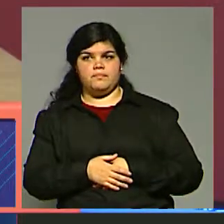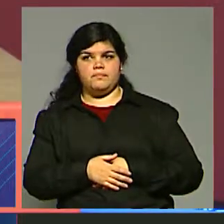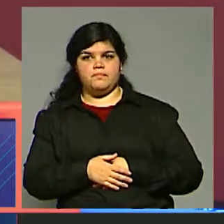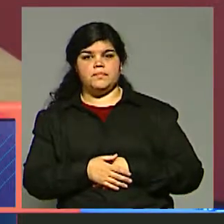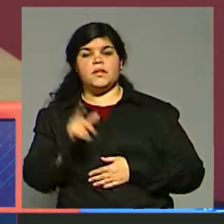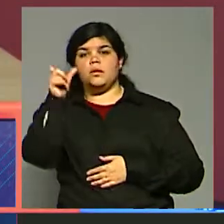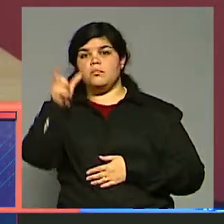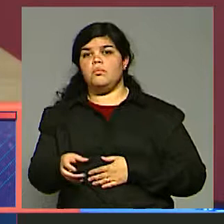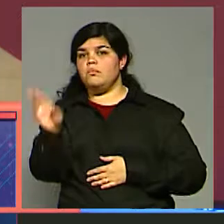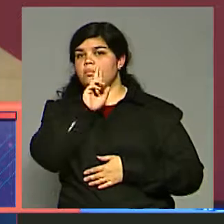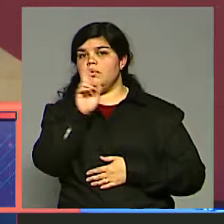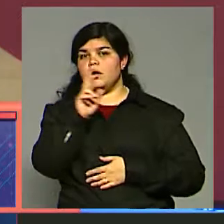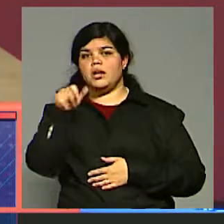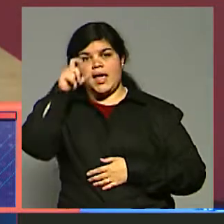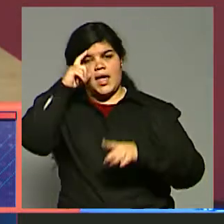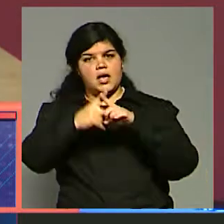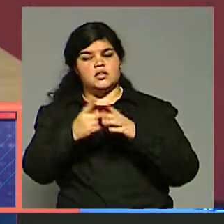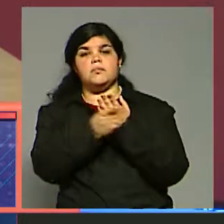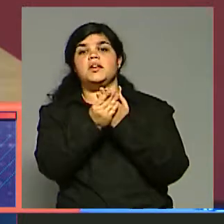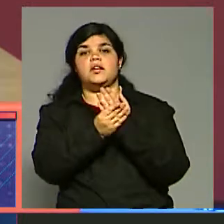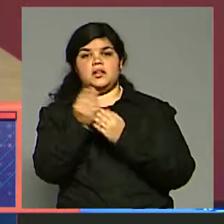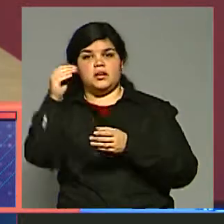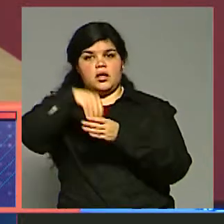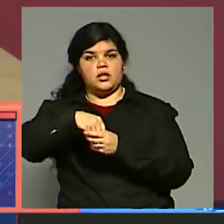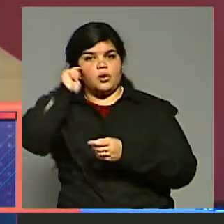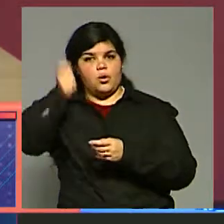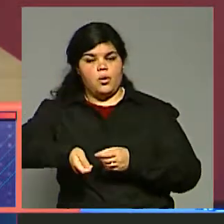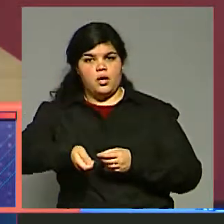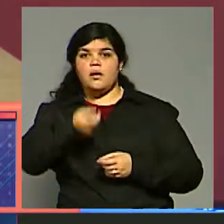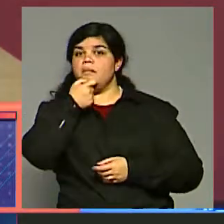Esa era Aida Kemelmacher, ex ministra de la Corte Suprema de Justicia de Mendoza,